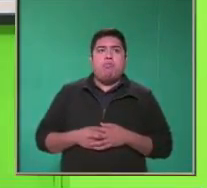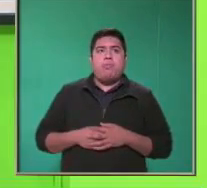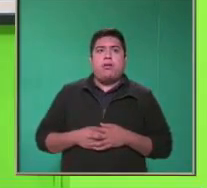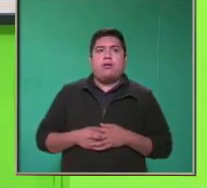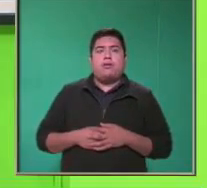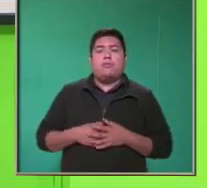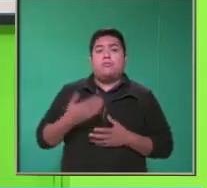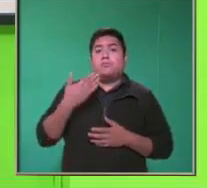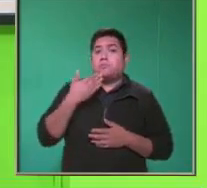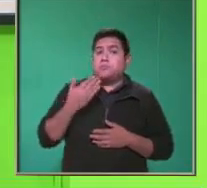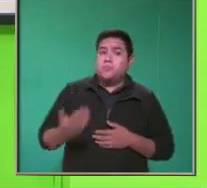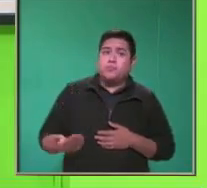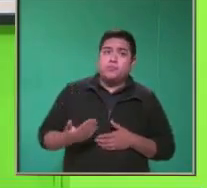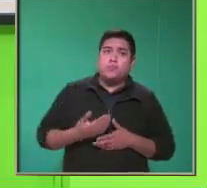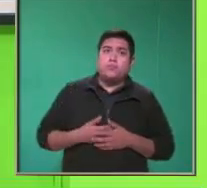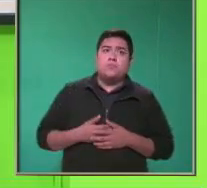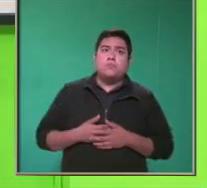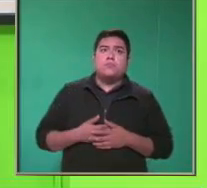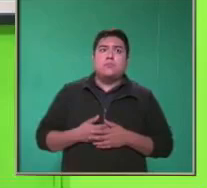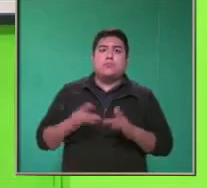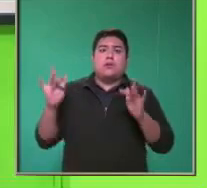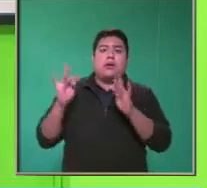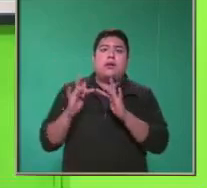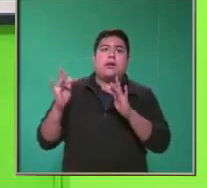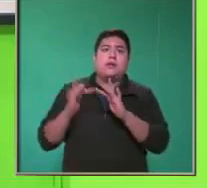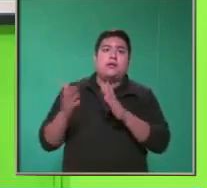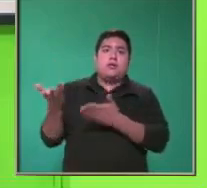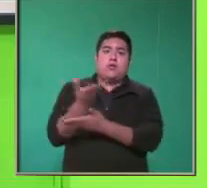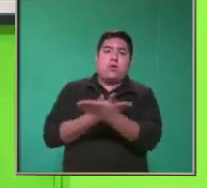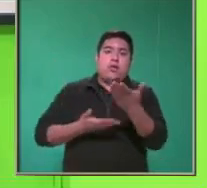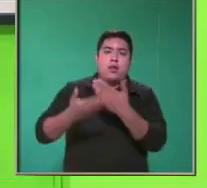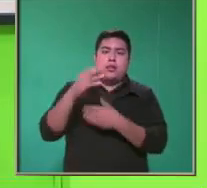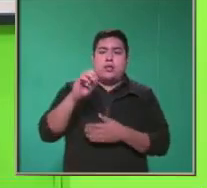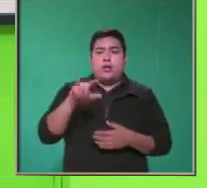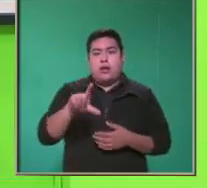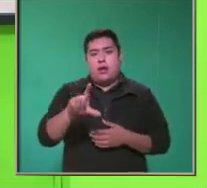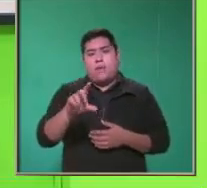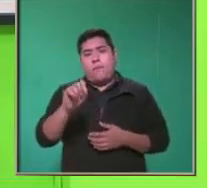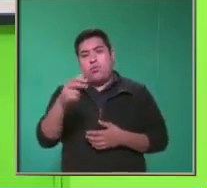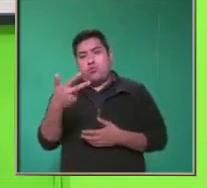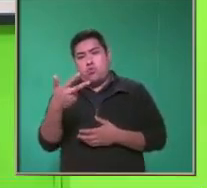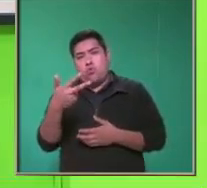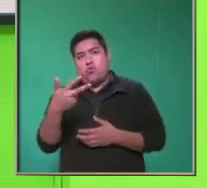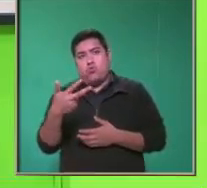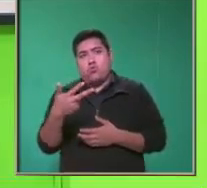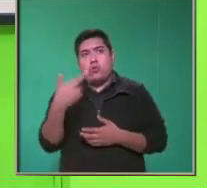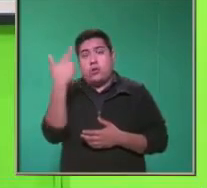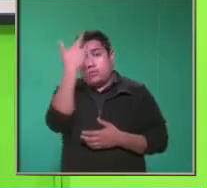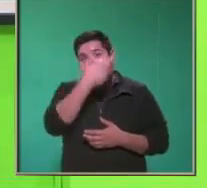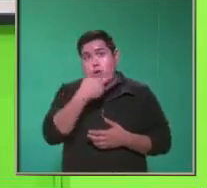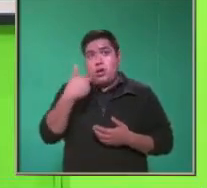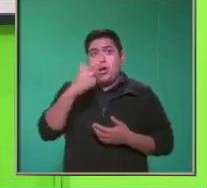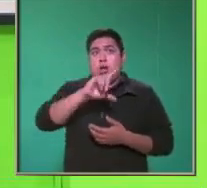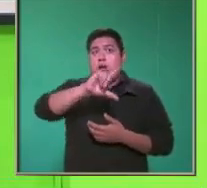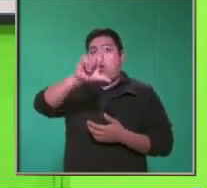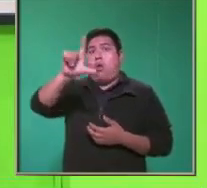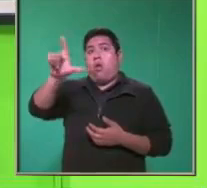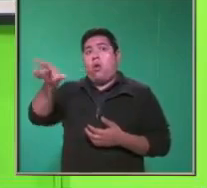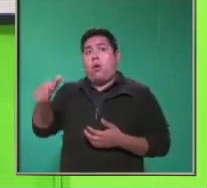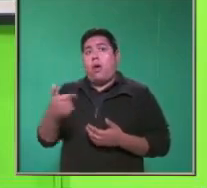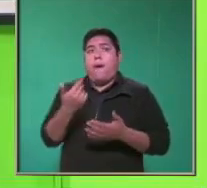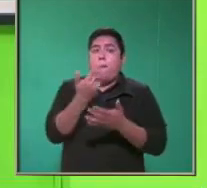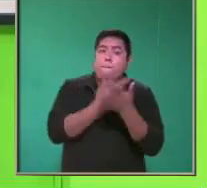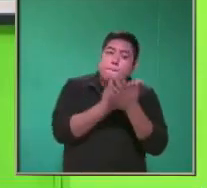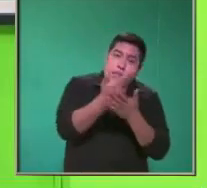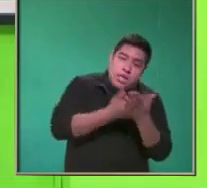que recuperaras por las redes sociales del Canal 28 y tuvieras la imagen para poder luego con ella iluminar,